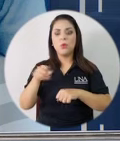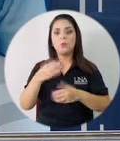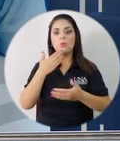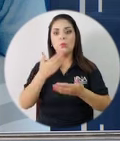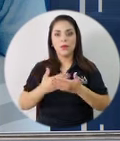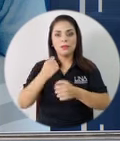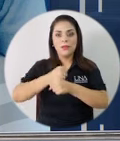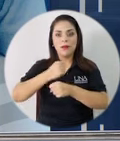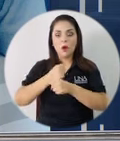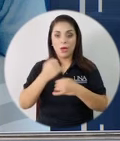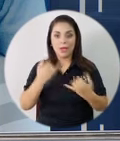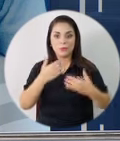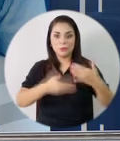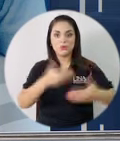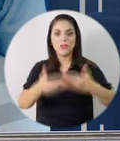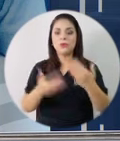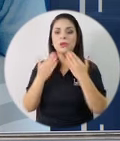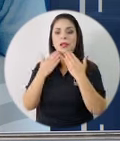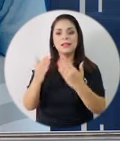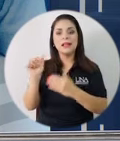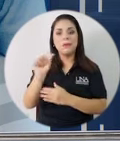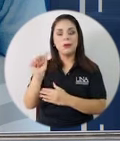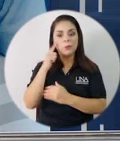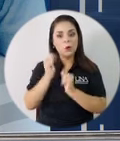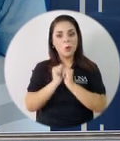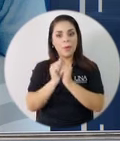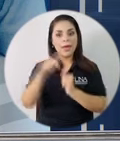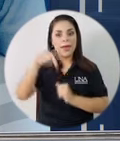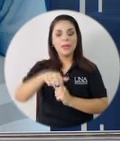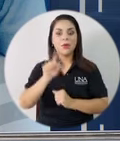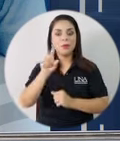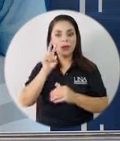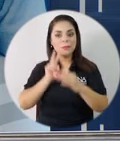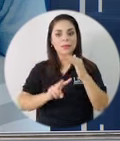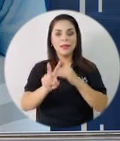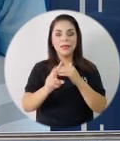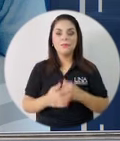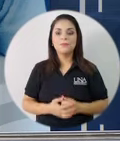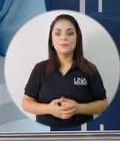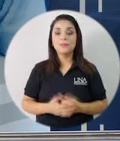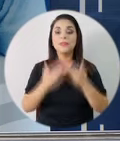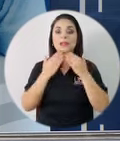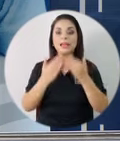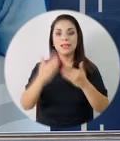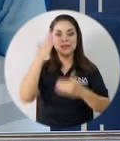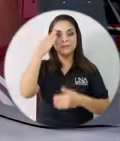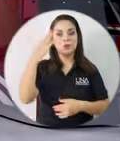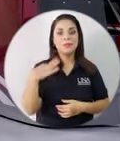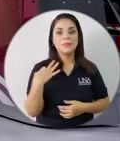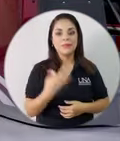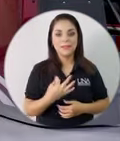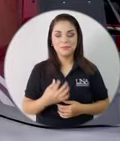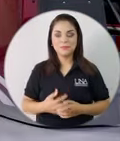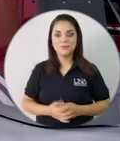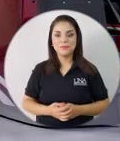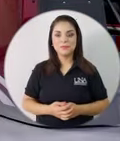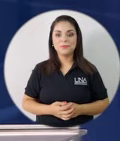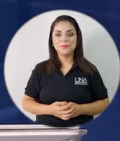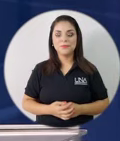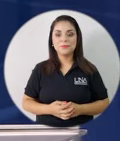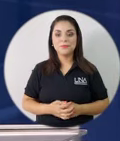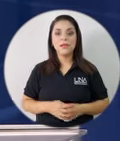pues, en este proceso. Muchas gracias, Alberto, por estar con nosotros aquí en Una Mirada. Muchas gracias por invitarnos. Un tema,